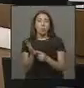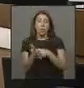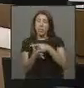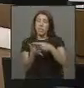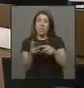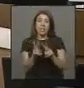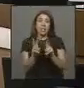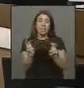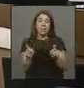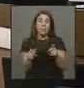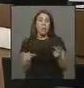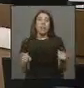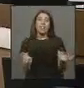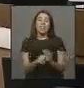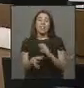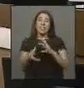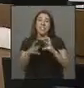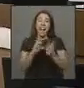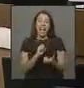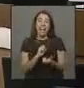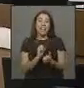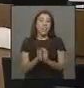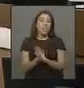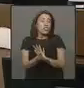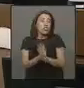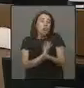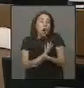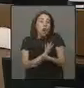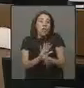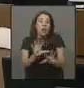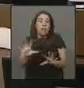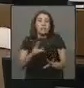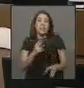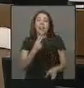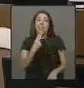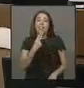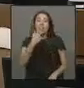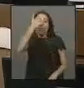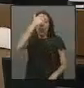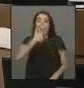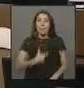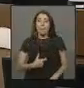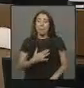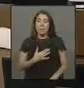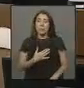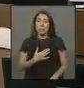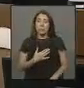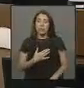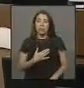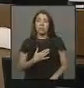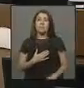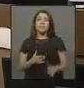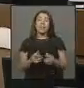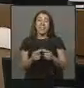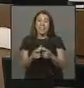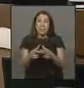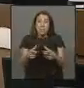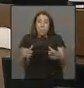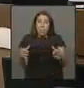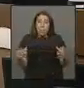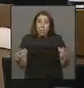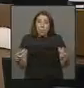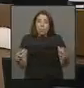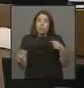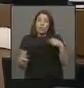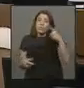involucradas, porque esta fue una tragedia que tocó prácticamente todos los ámbitos de la vida de una persona, y cuya amplitud geográfica fue tan amplia